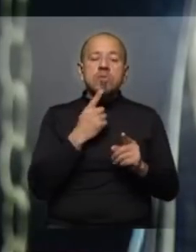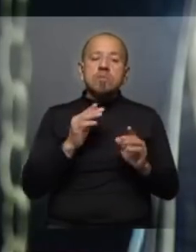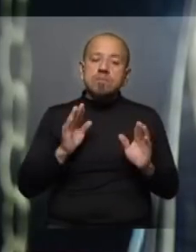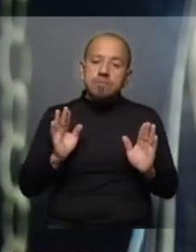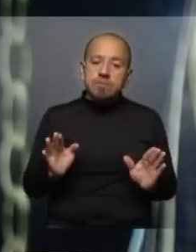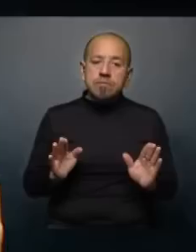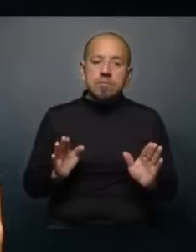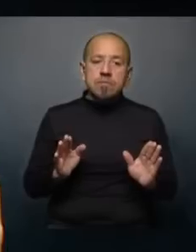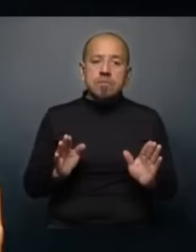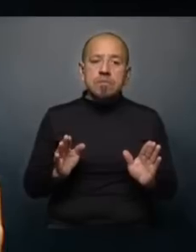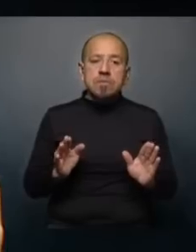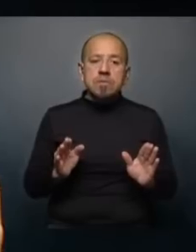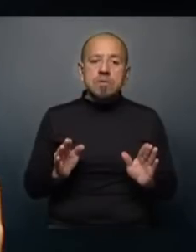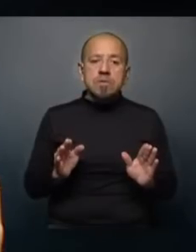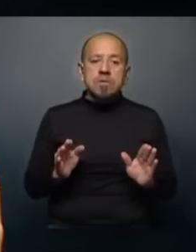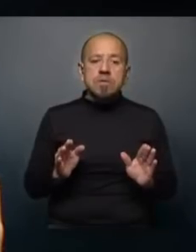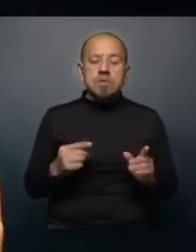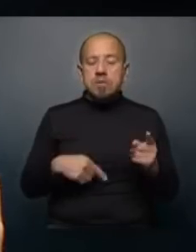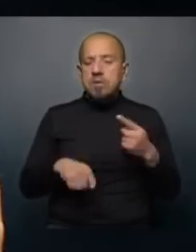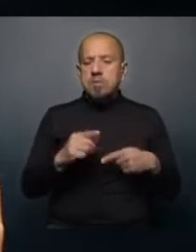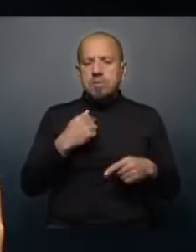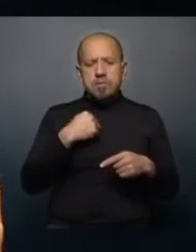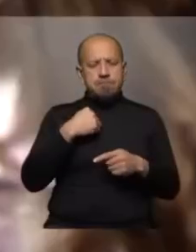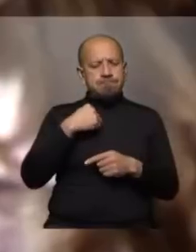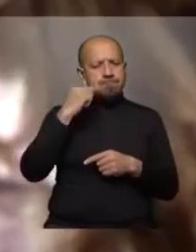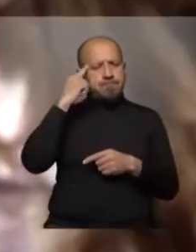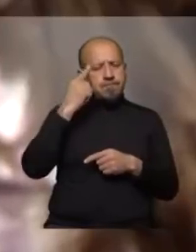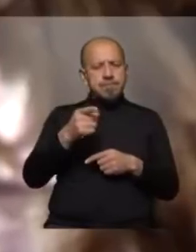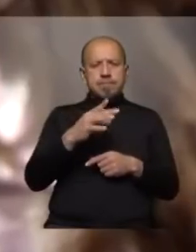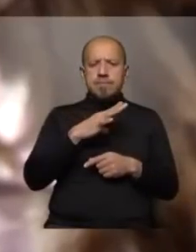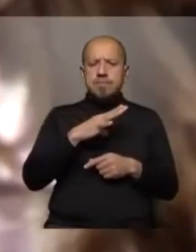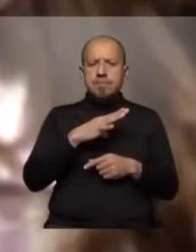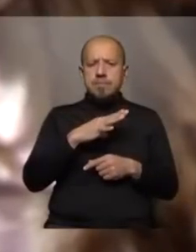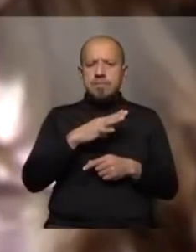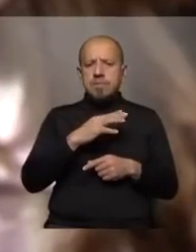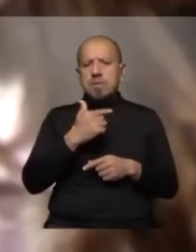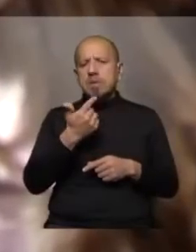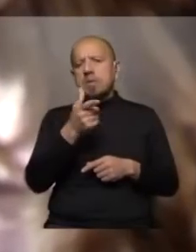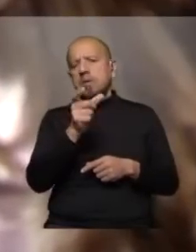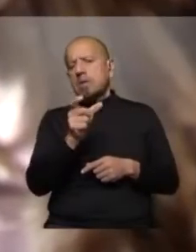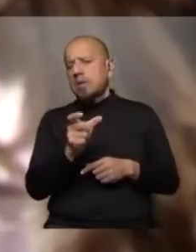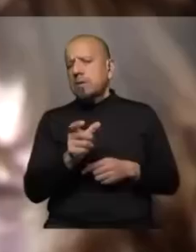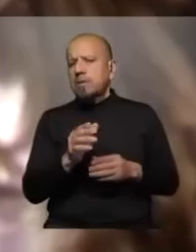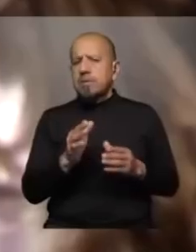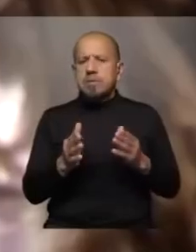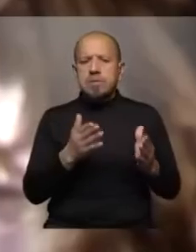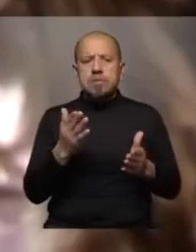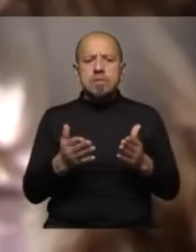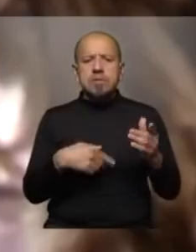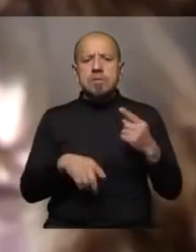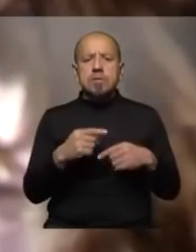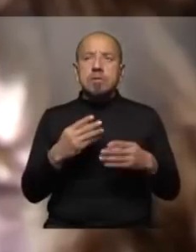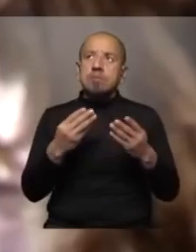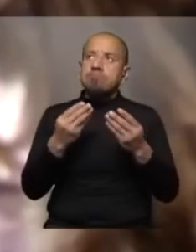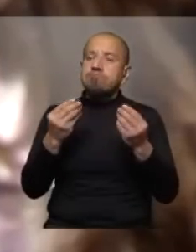es irrelevante pero me parece que acá hay como una búsqueda de la persona etérea